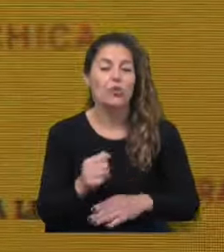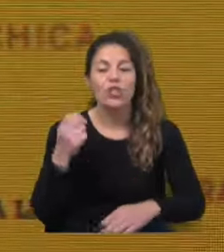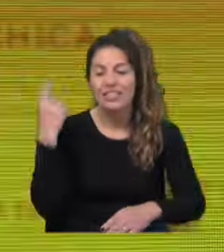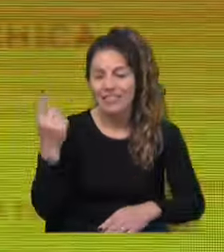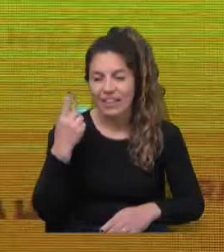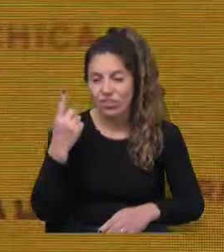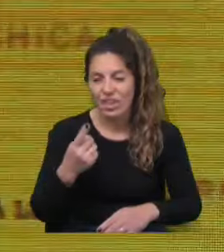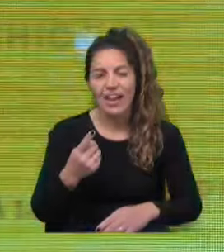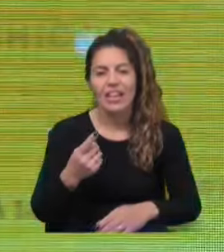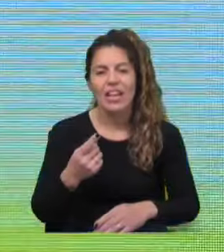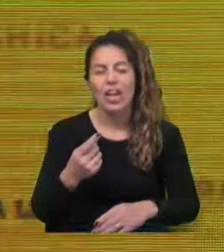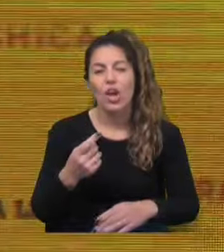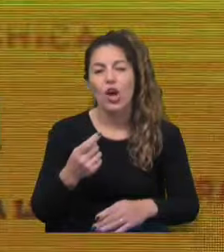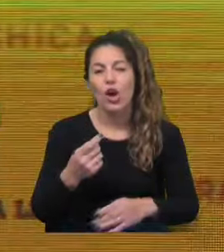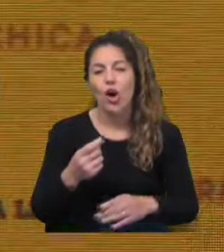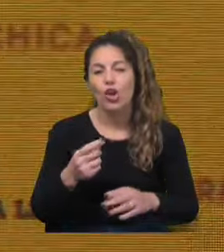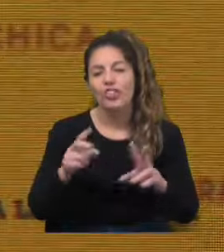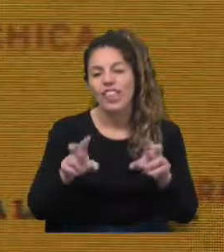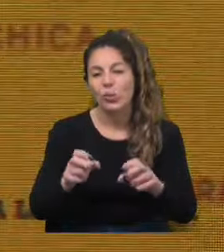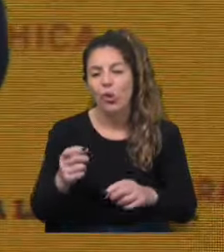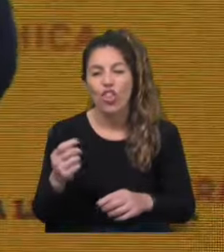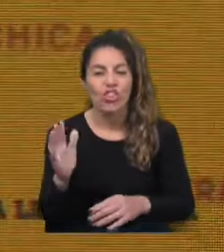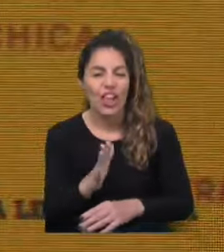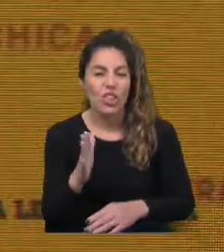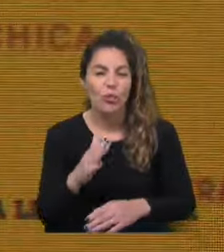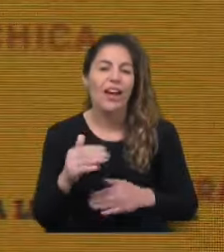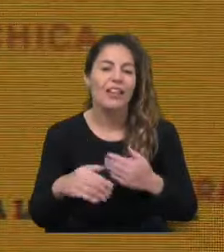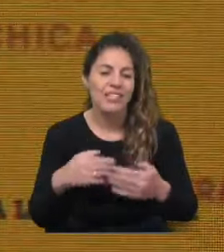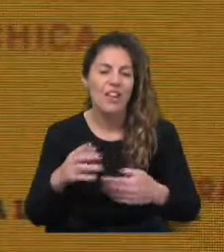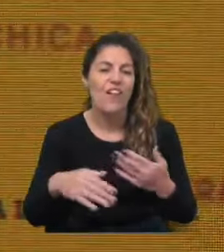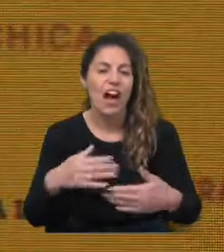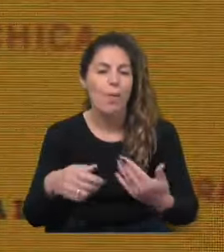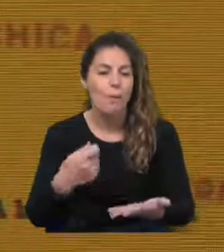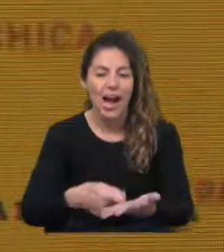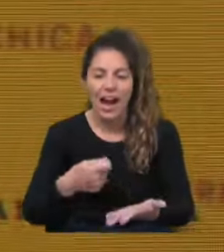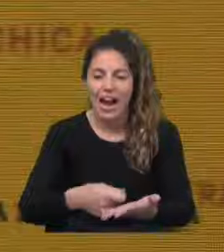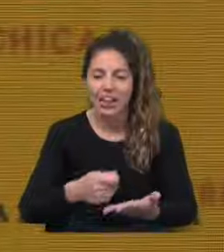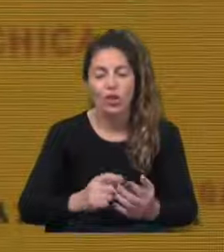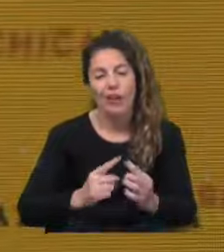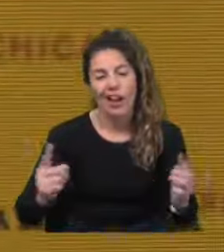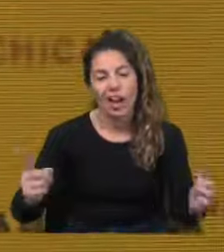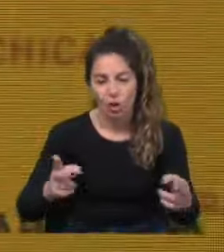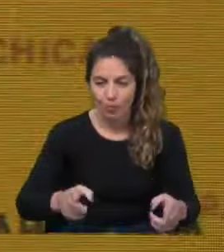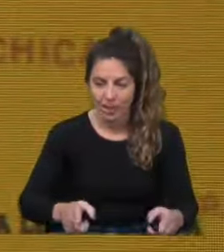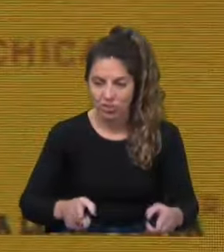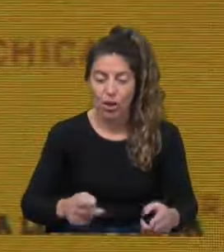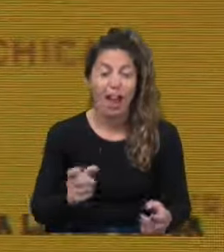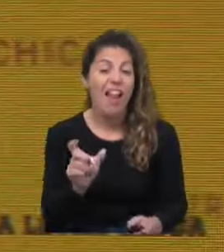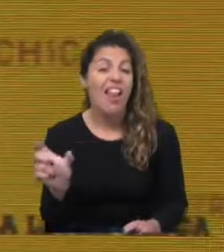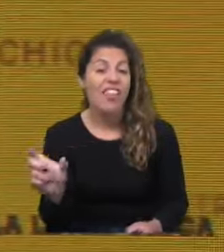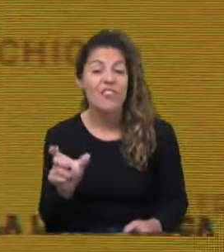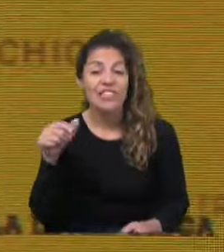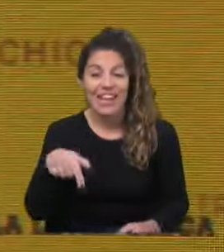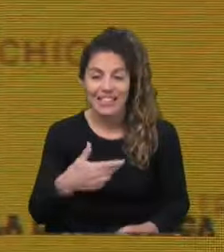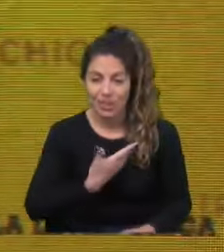títulos de deuda, que en general se van pagando en el largo plazo. La diferencia en